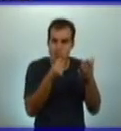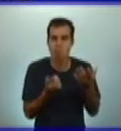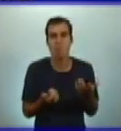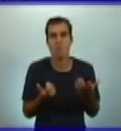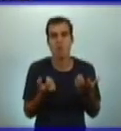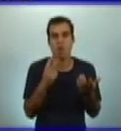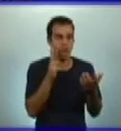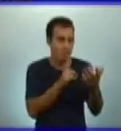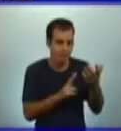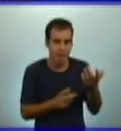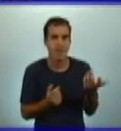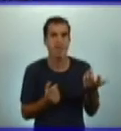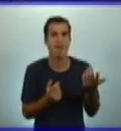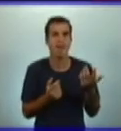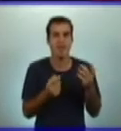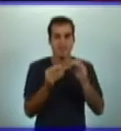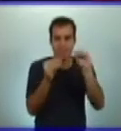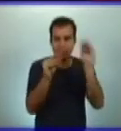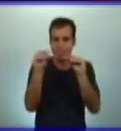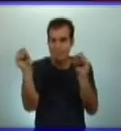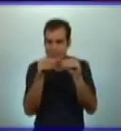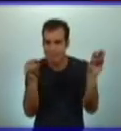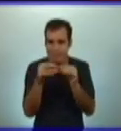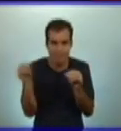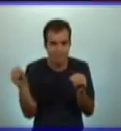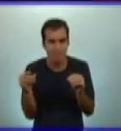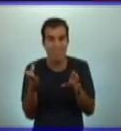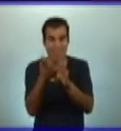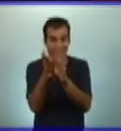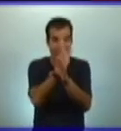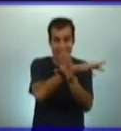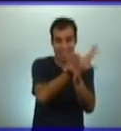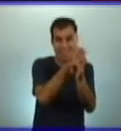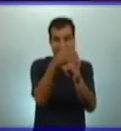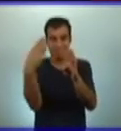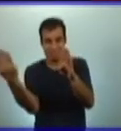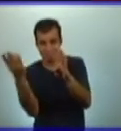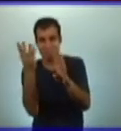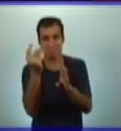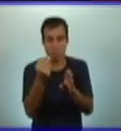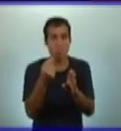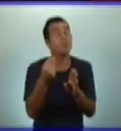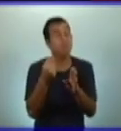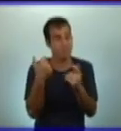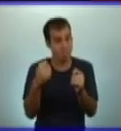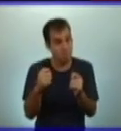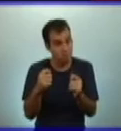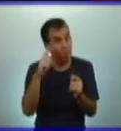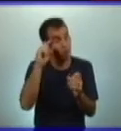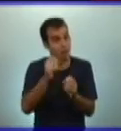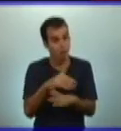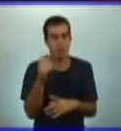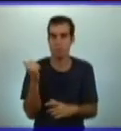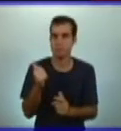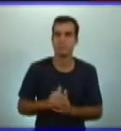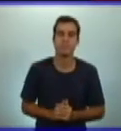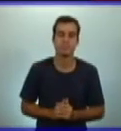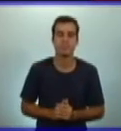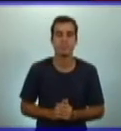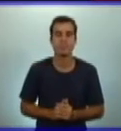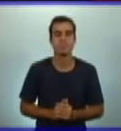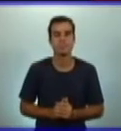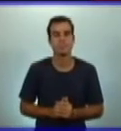formar números, descomponer, hallar antecesor y sucesor. Tenemos que ser consecuentes con esto y mantener entonces